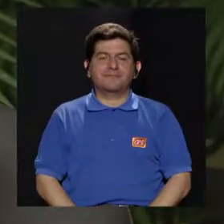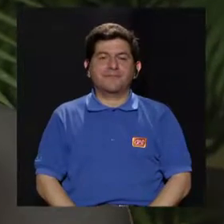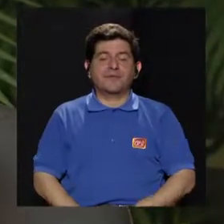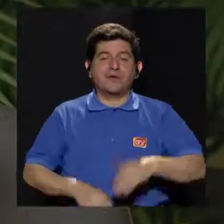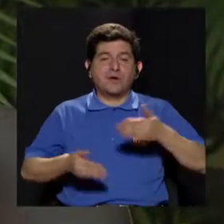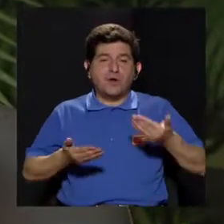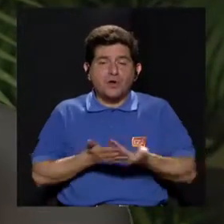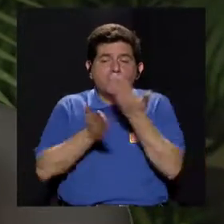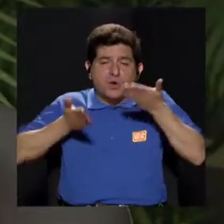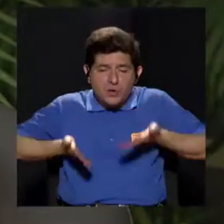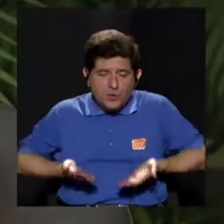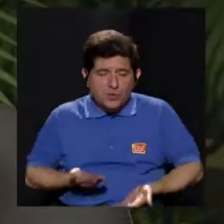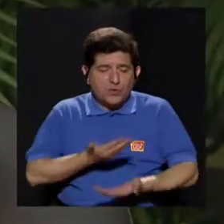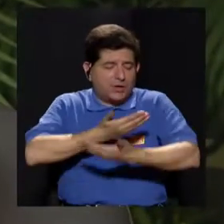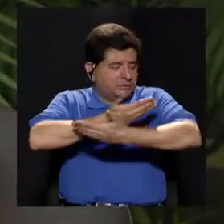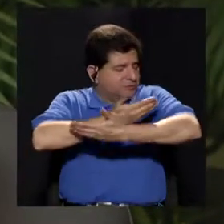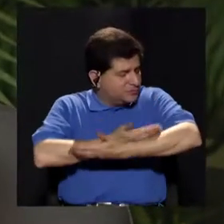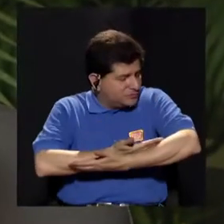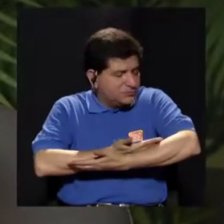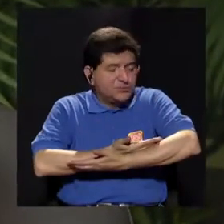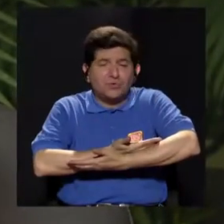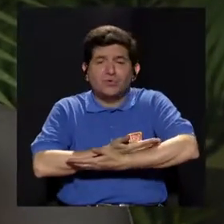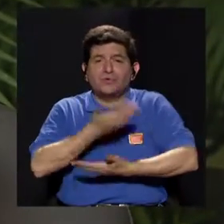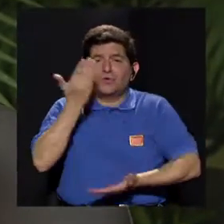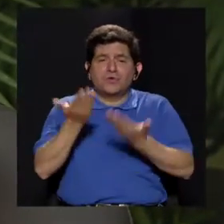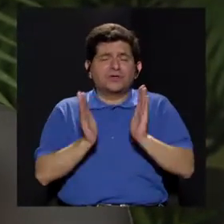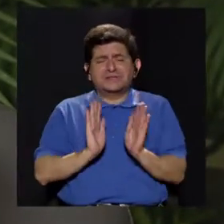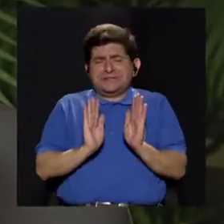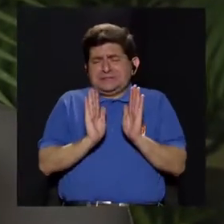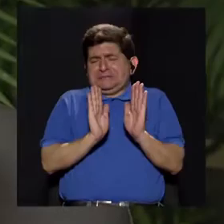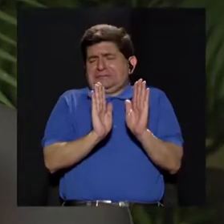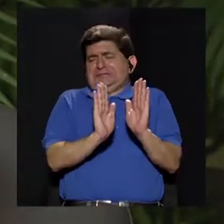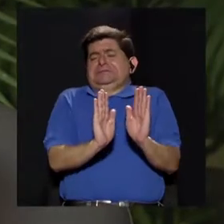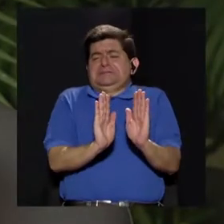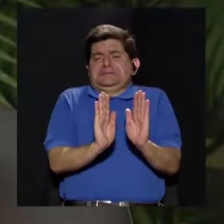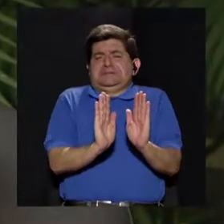un neonato puede rehusar